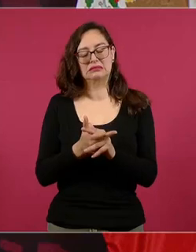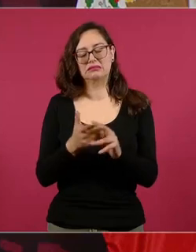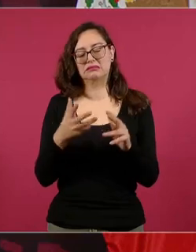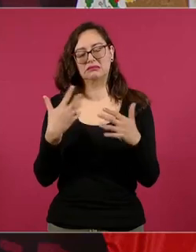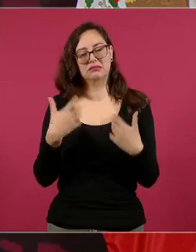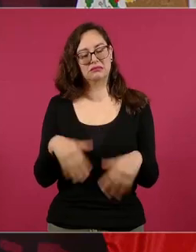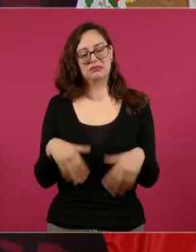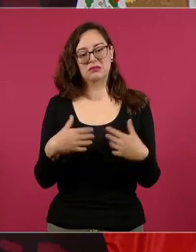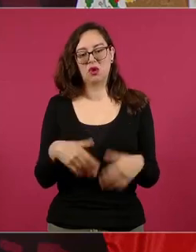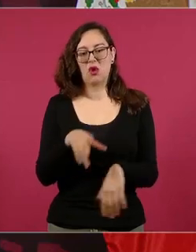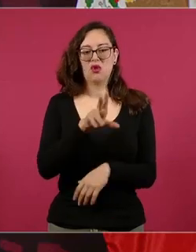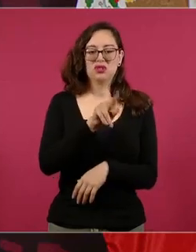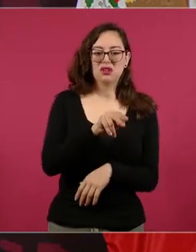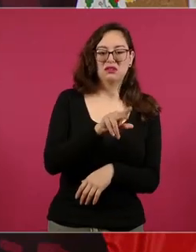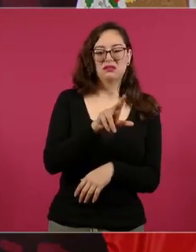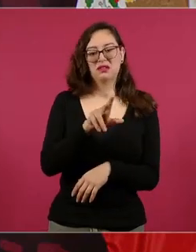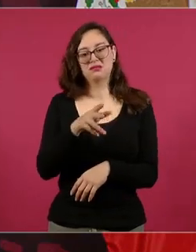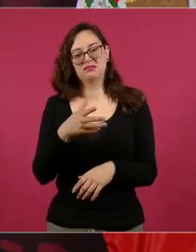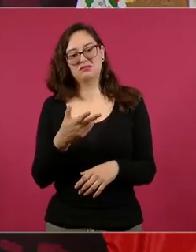aun cuando